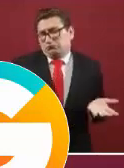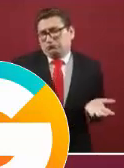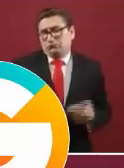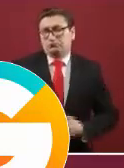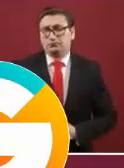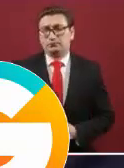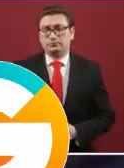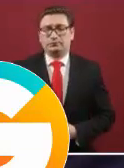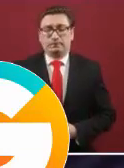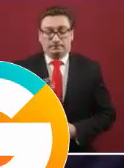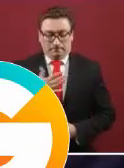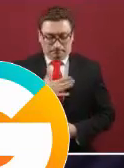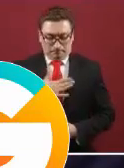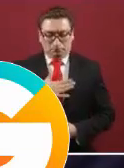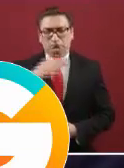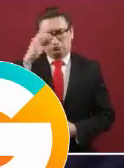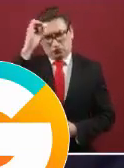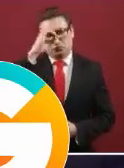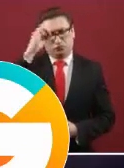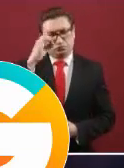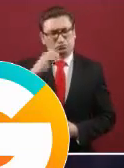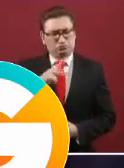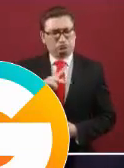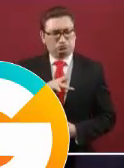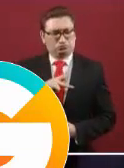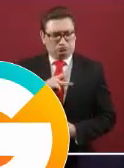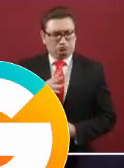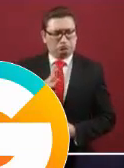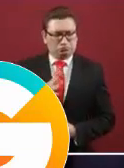Yo tengo una opinión de